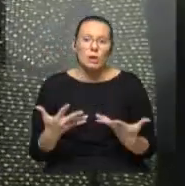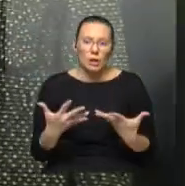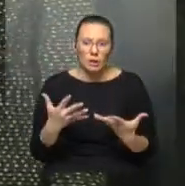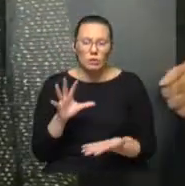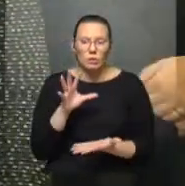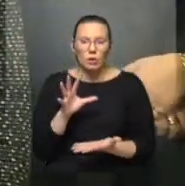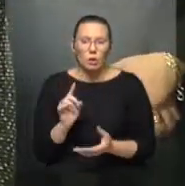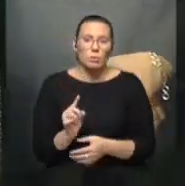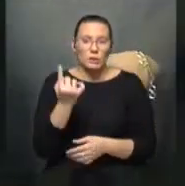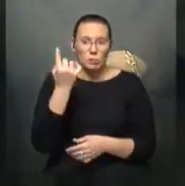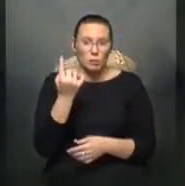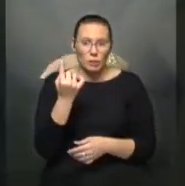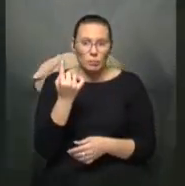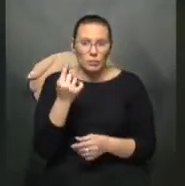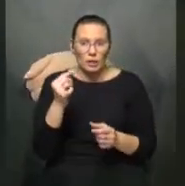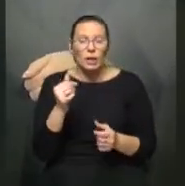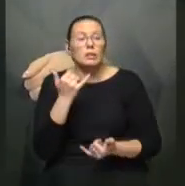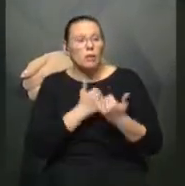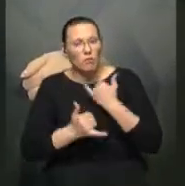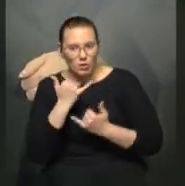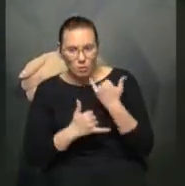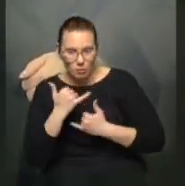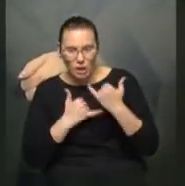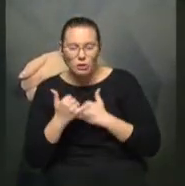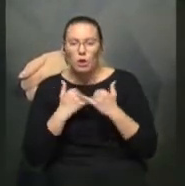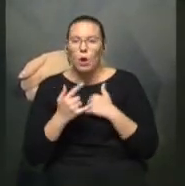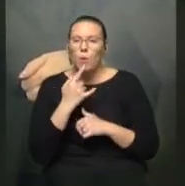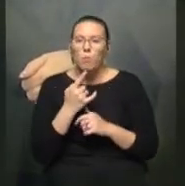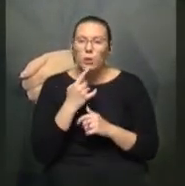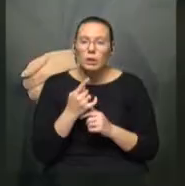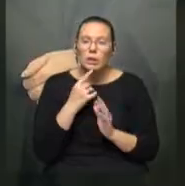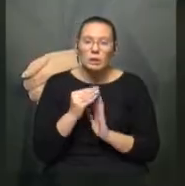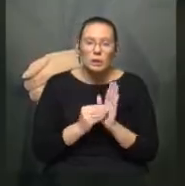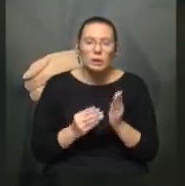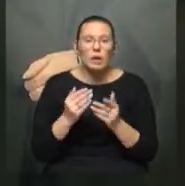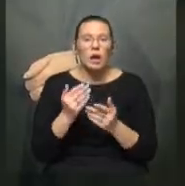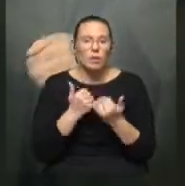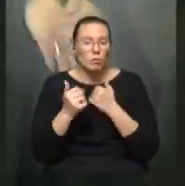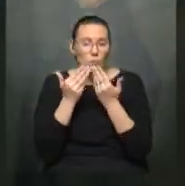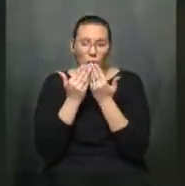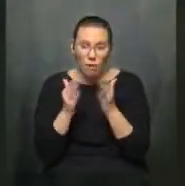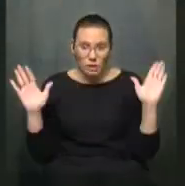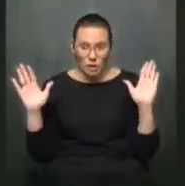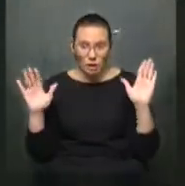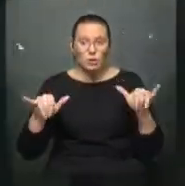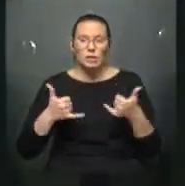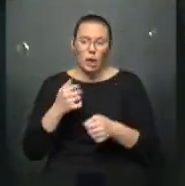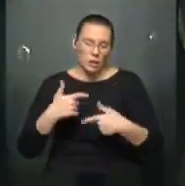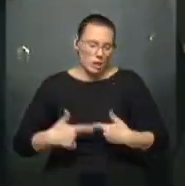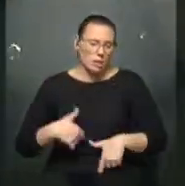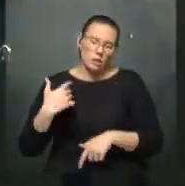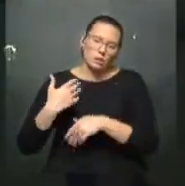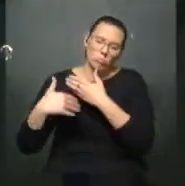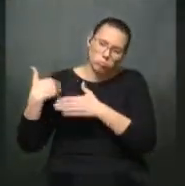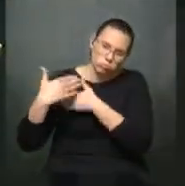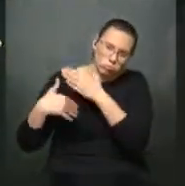centro de todo esto está el acceso a la información, la política de datos abiertos que la Intendencia de Montevideo desarrolla ya hace mucho tiempo,